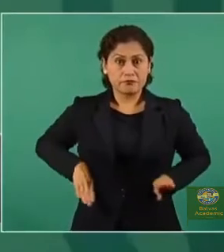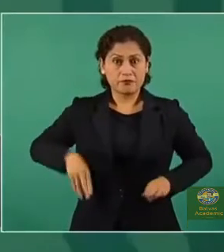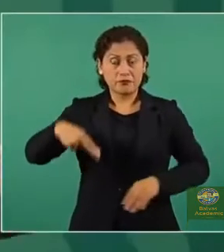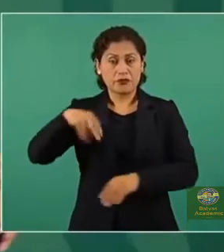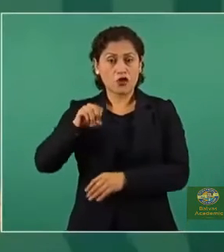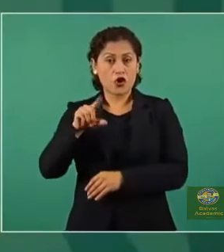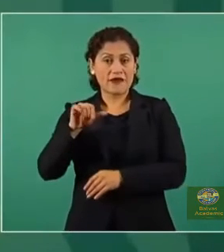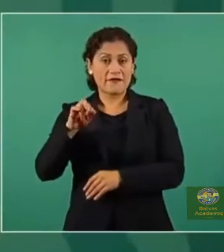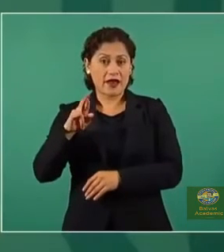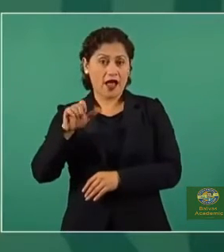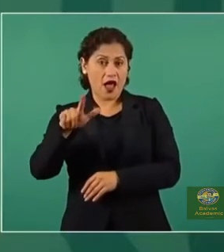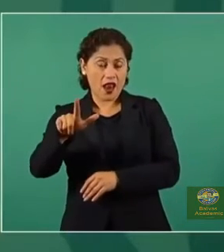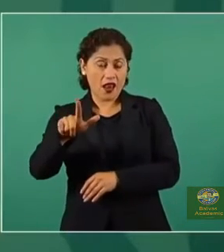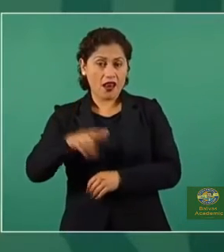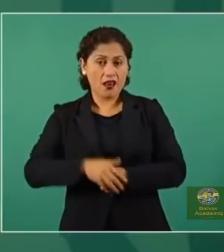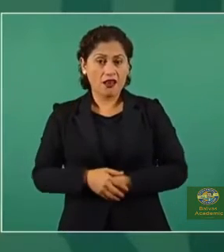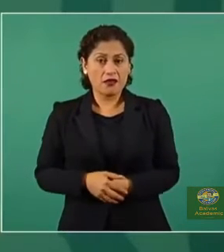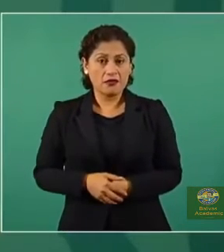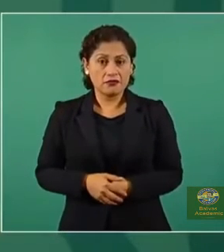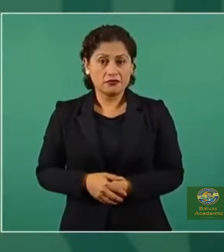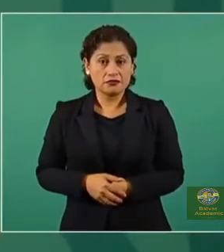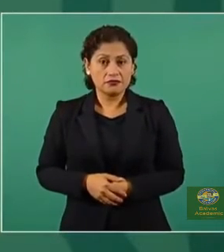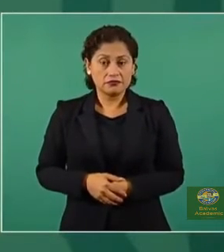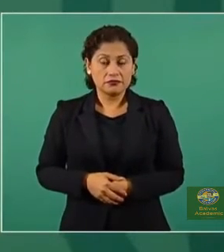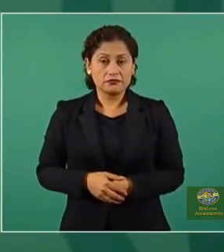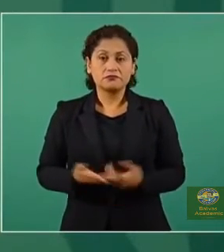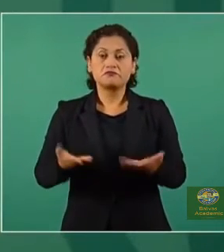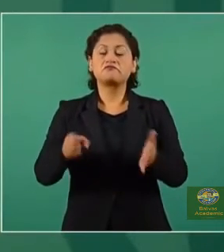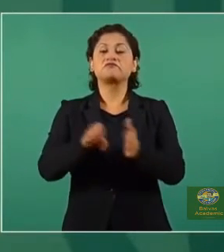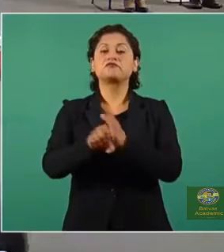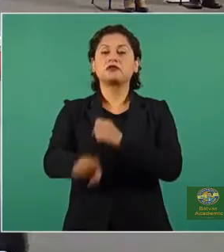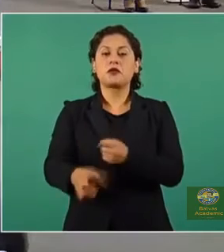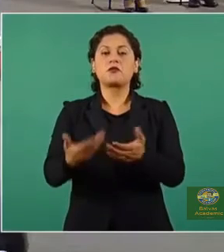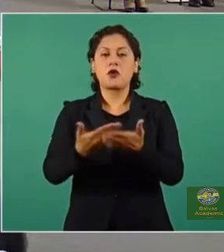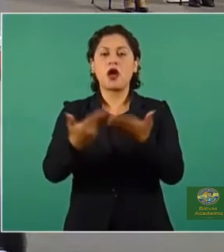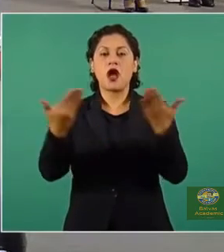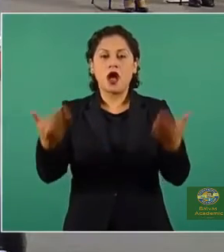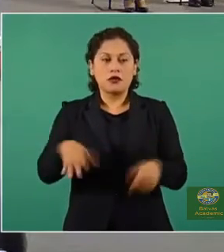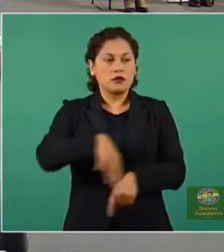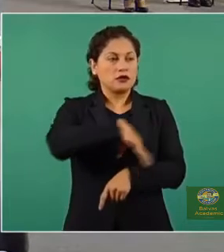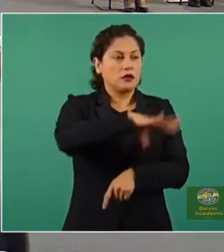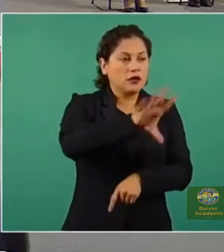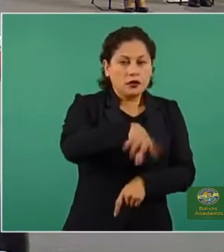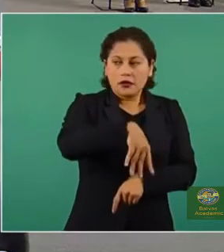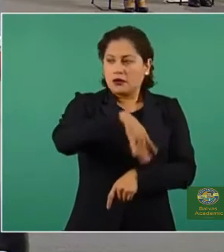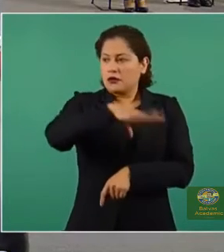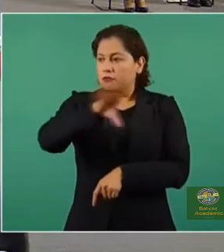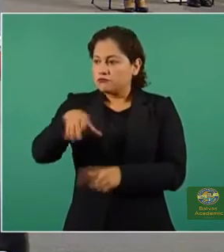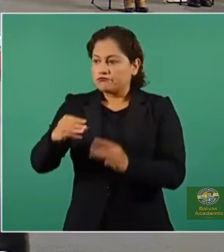en terrenos baldíos, en basureros, en la sierra.